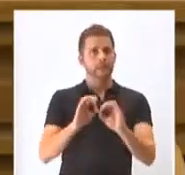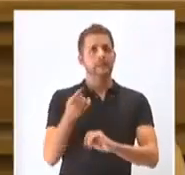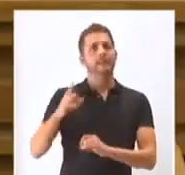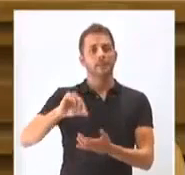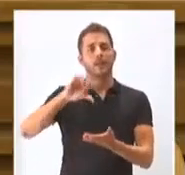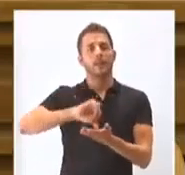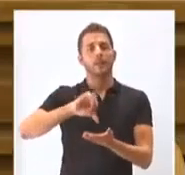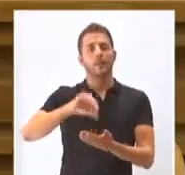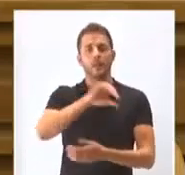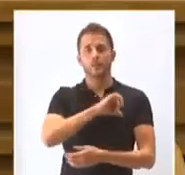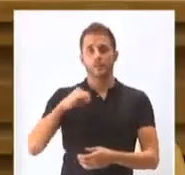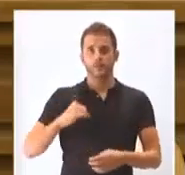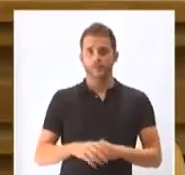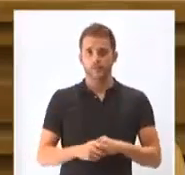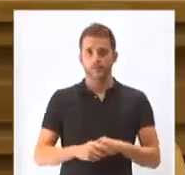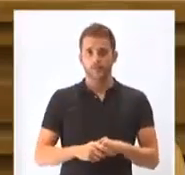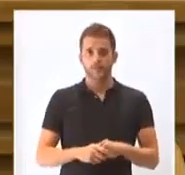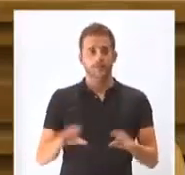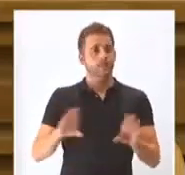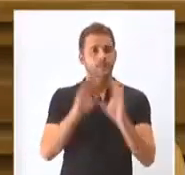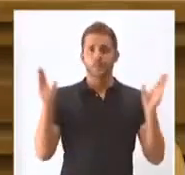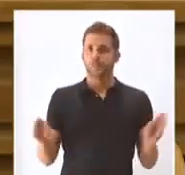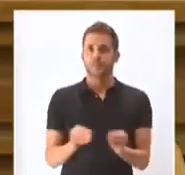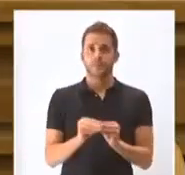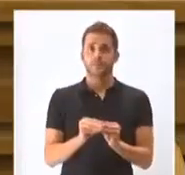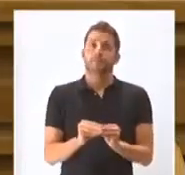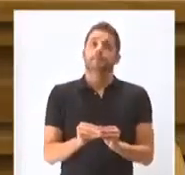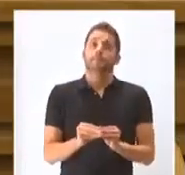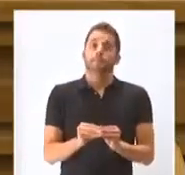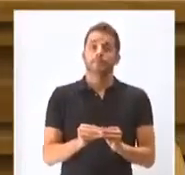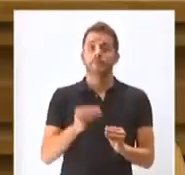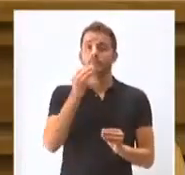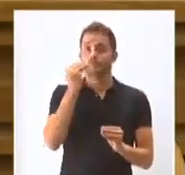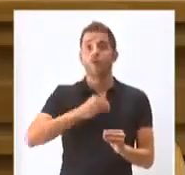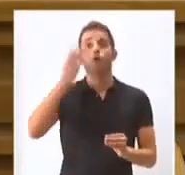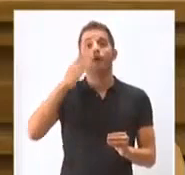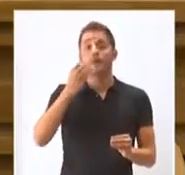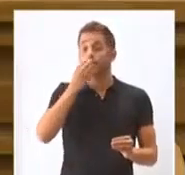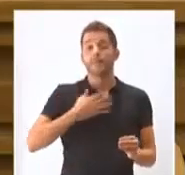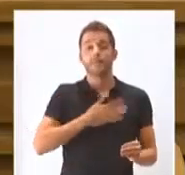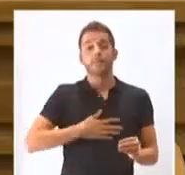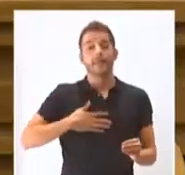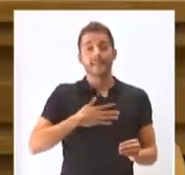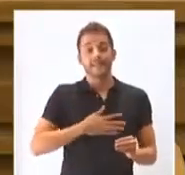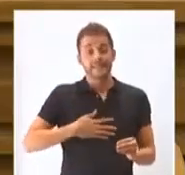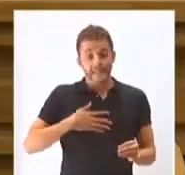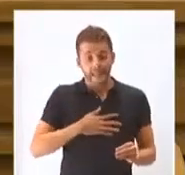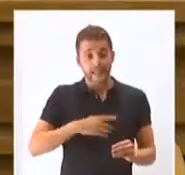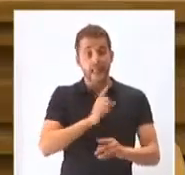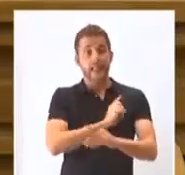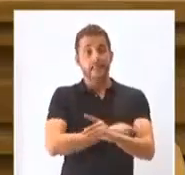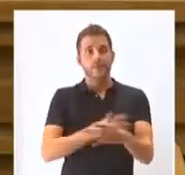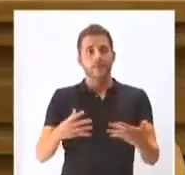de la comunidad autónoma en definitiva ojalá que el bienestar fuera el que produce el deporte a esos